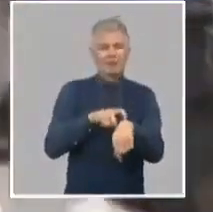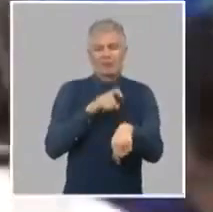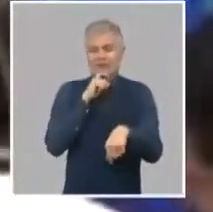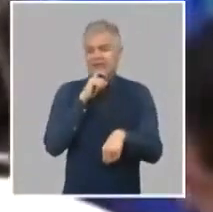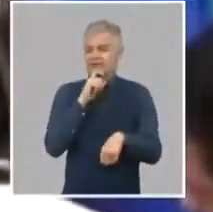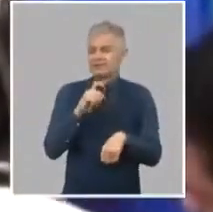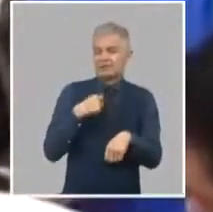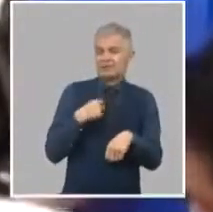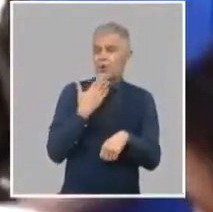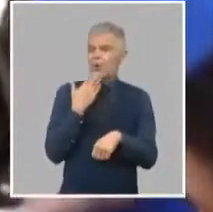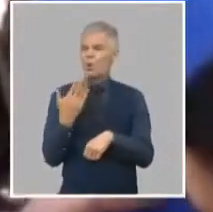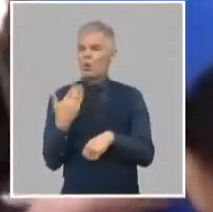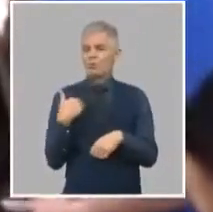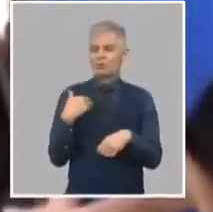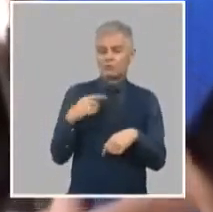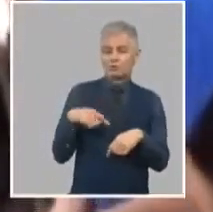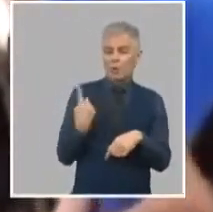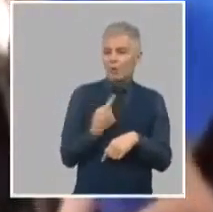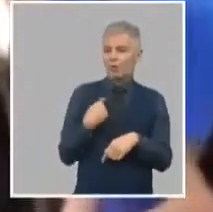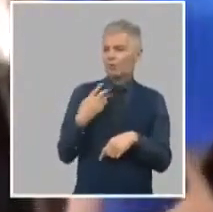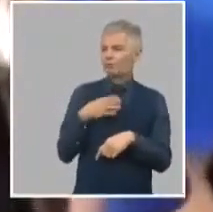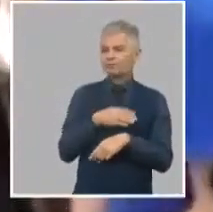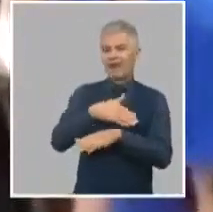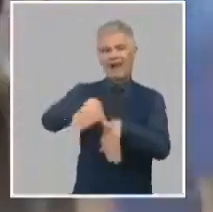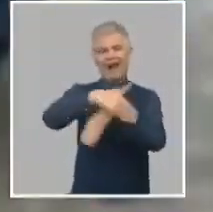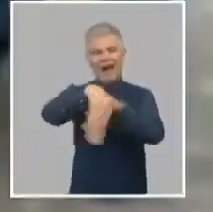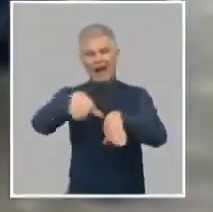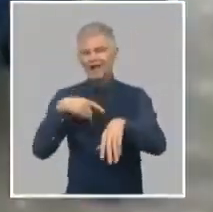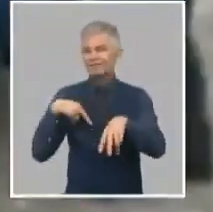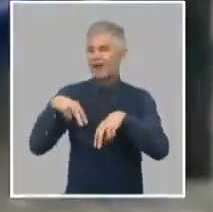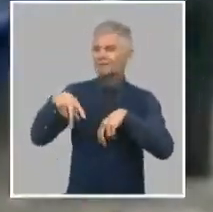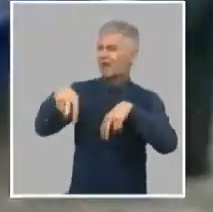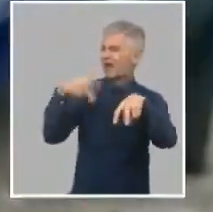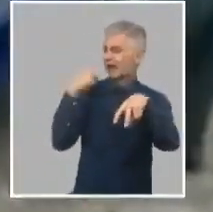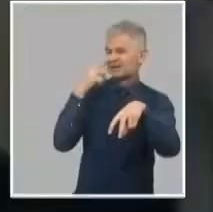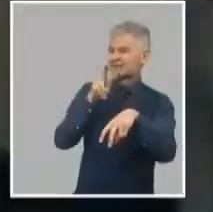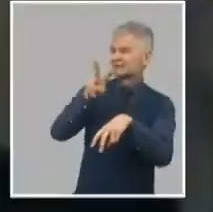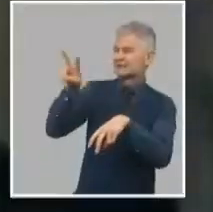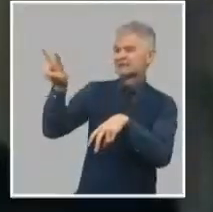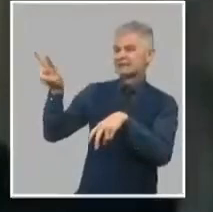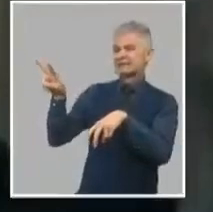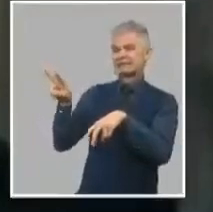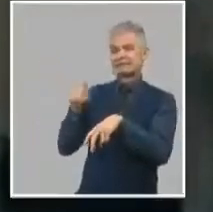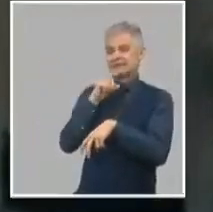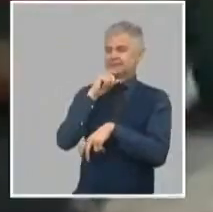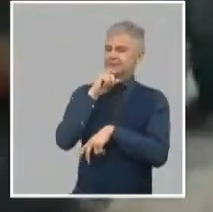se había, en cada paso que uno daba por las calles, en cualquier situación.